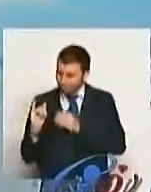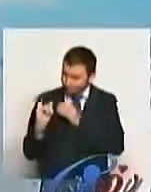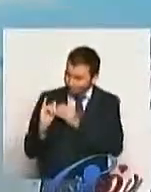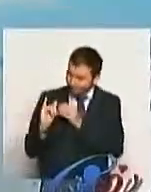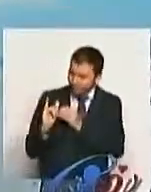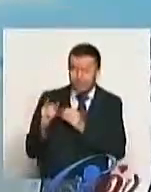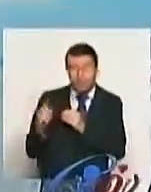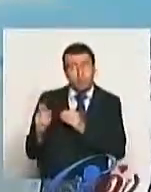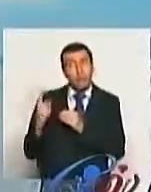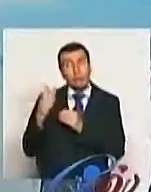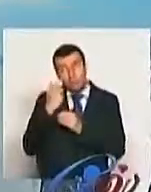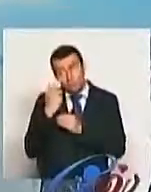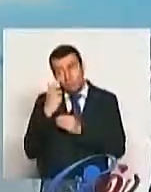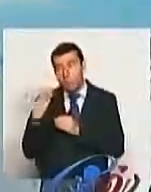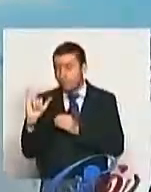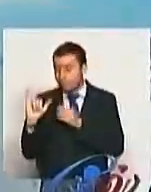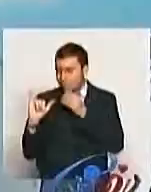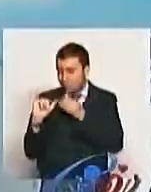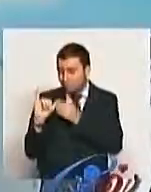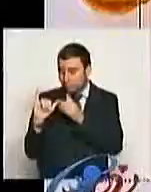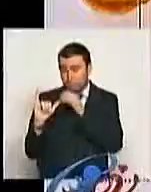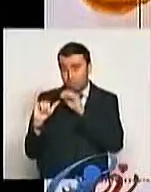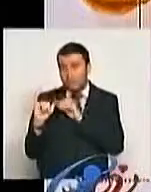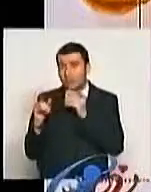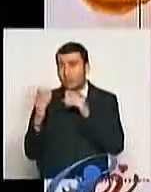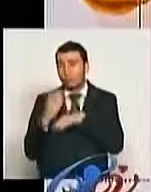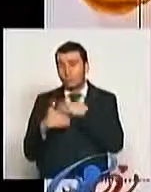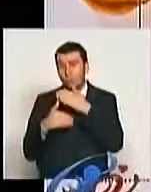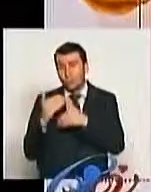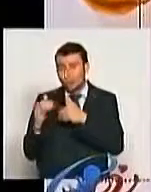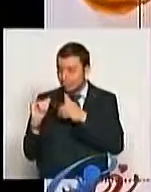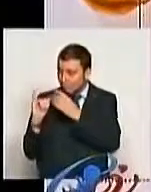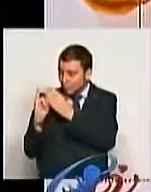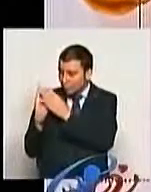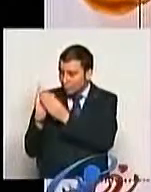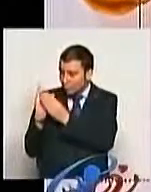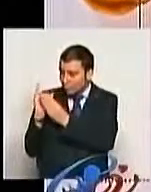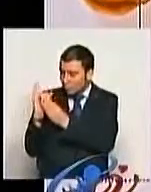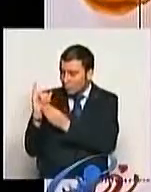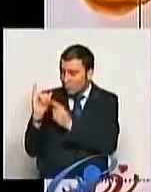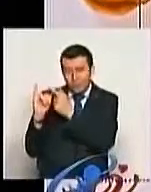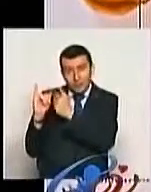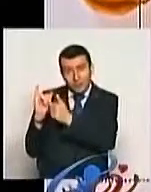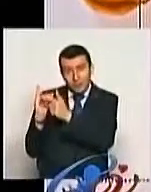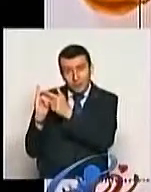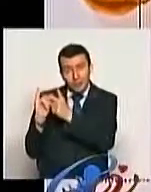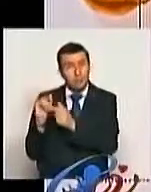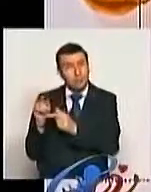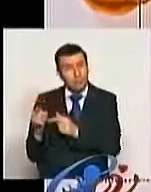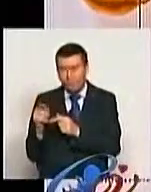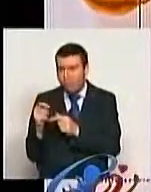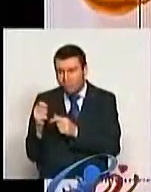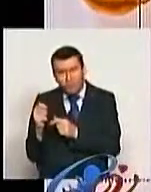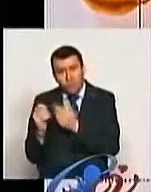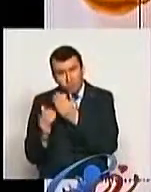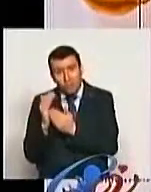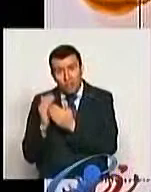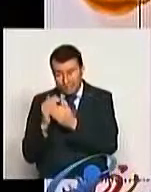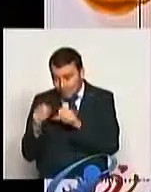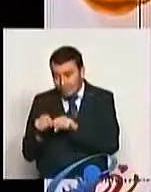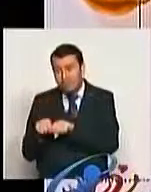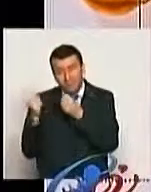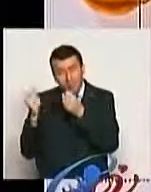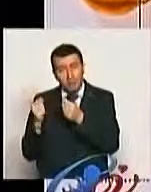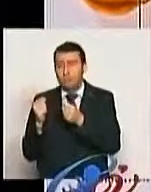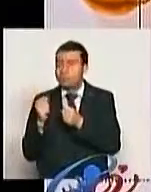altamente sugestivo, que era de un proceso de endometriosis. En realidad los quistes de endometriosis no se rompen con facilidad, esto no ocurre